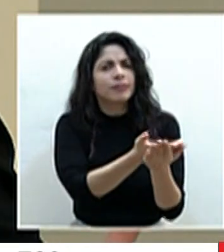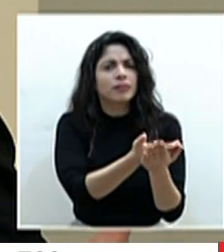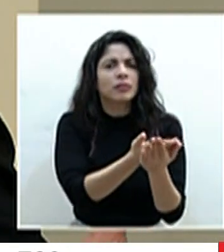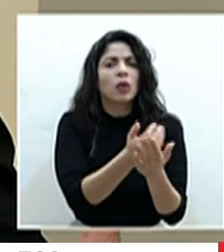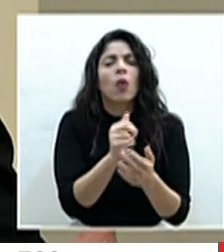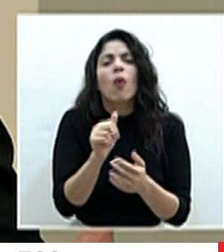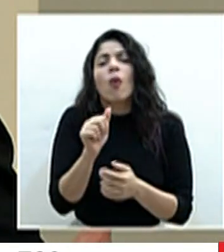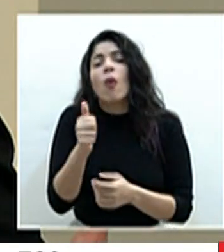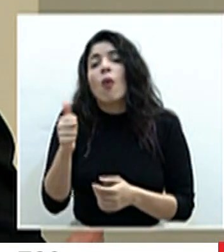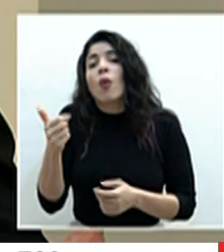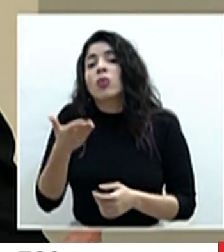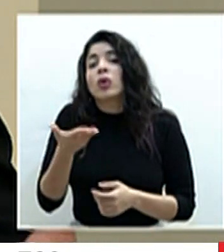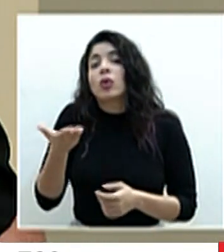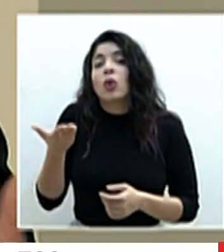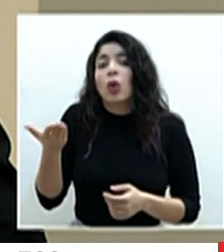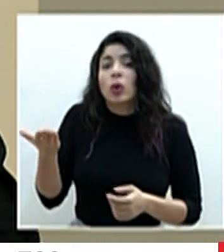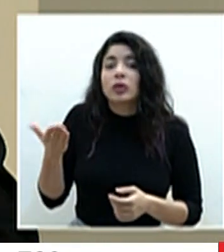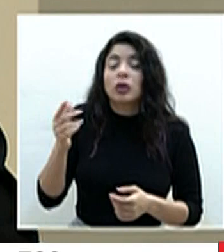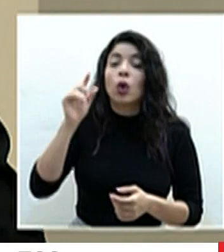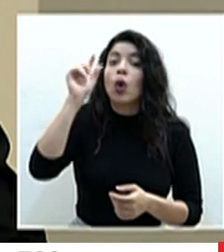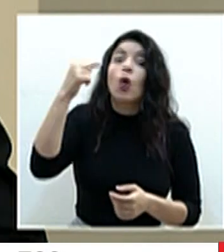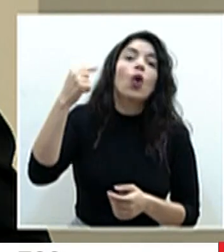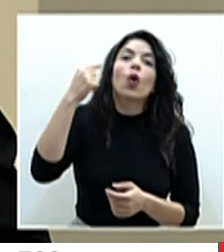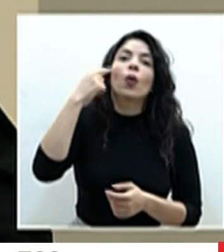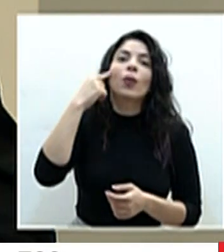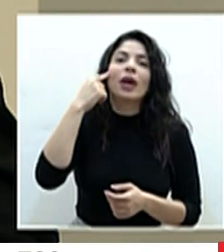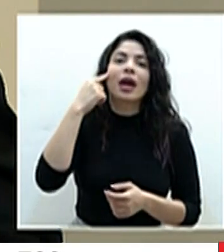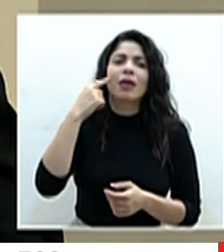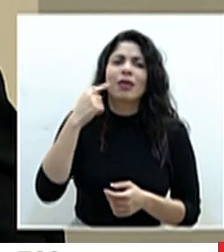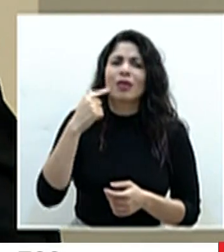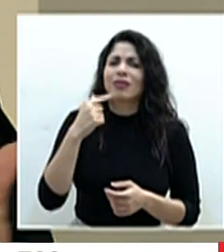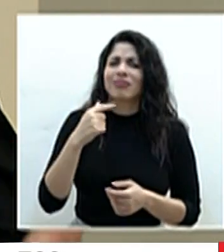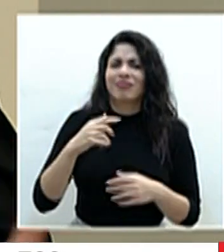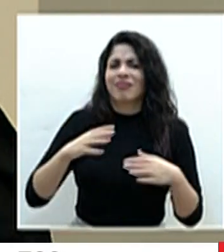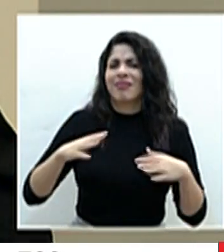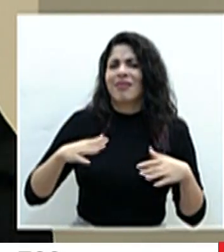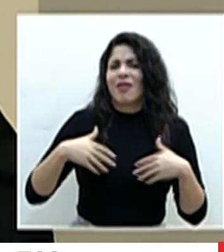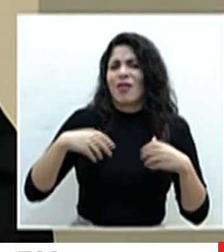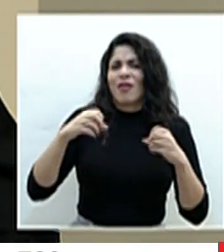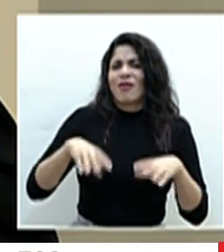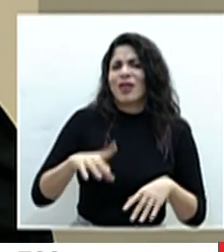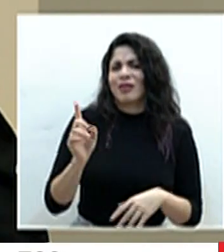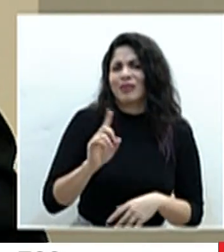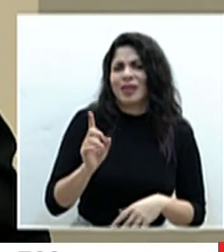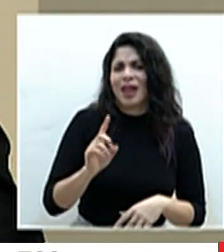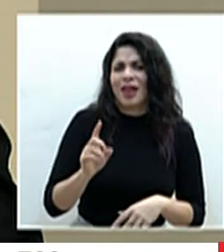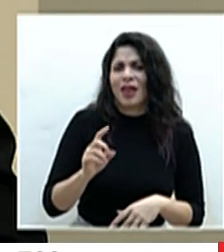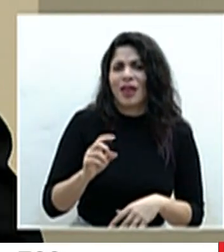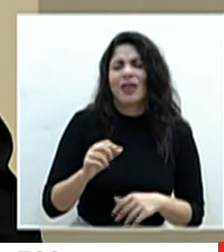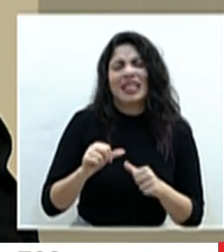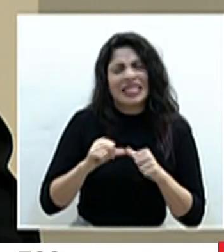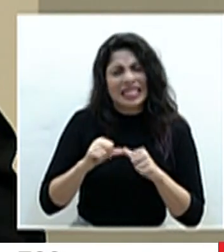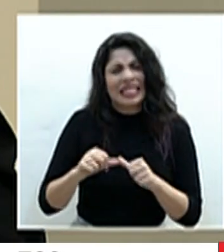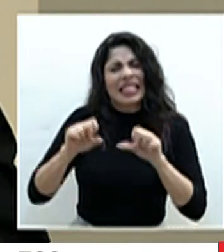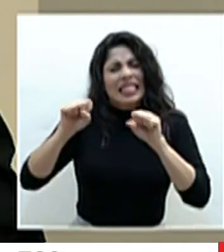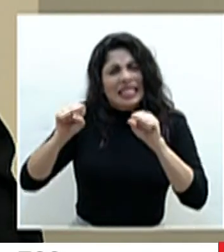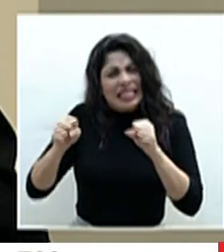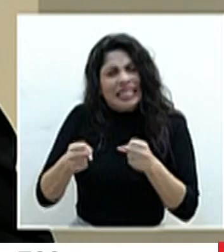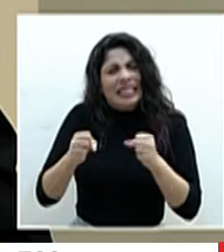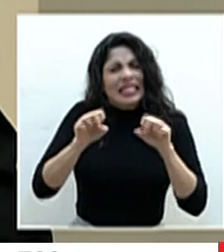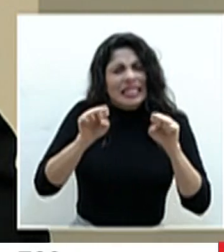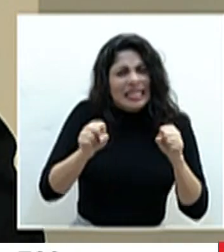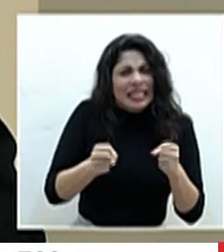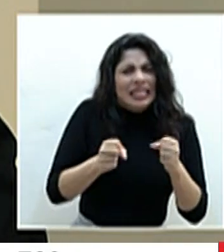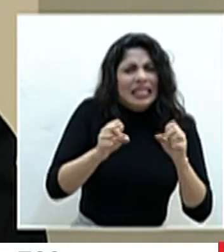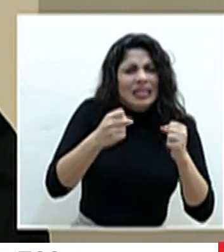otras cosas. El gobierno no ha renunciado, como lo he dicho antes, a seguir socándose la faja en